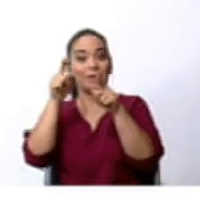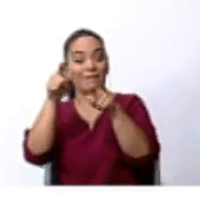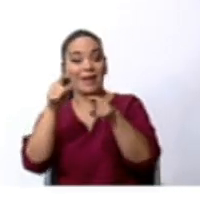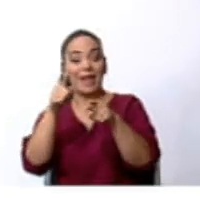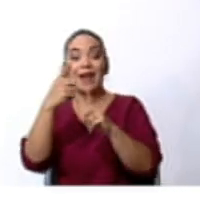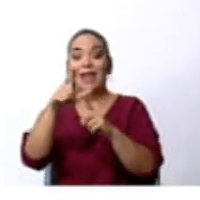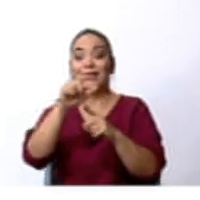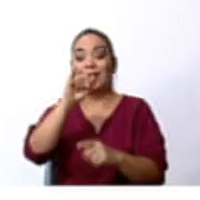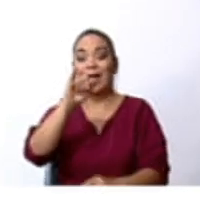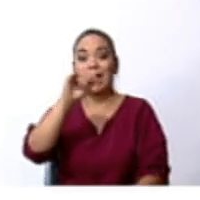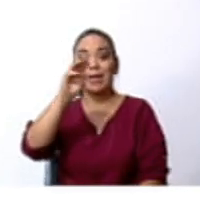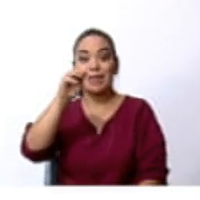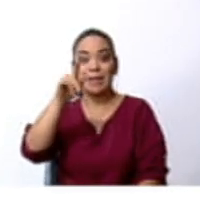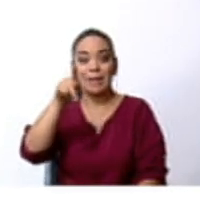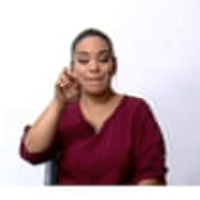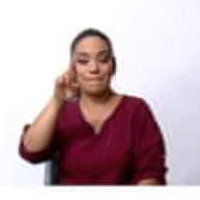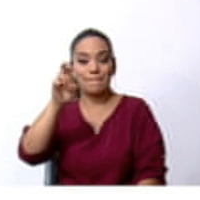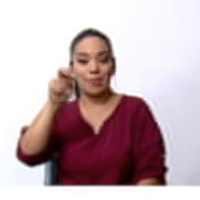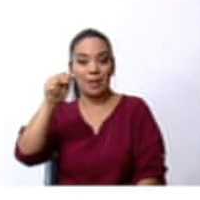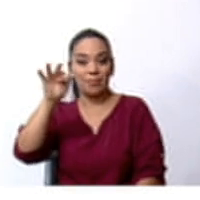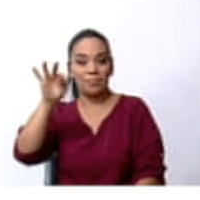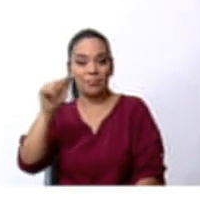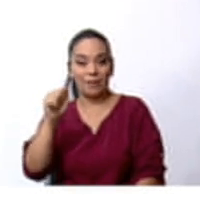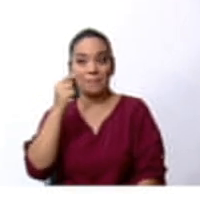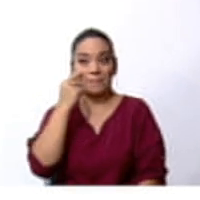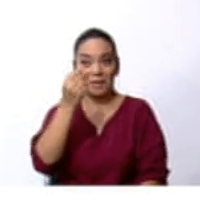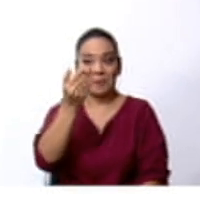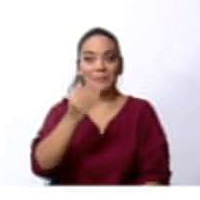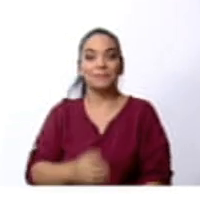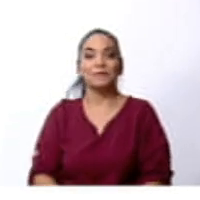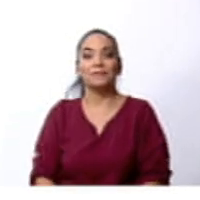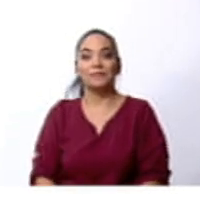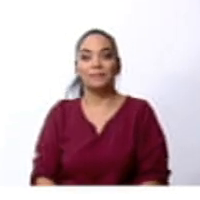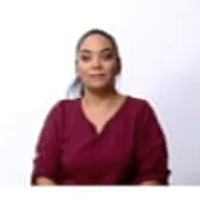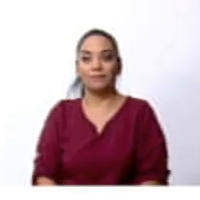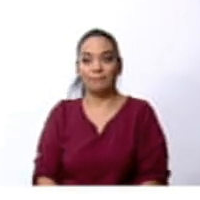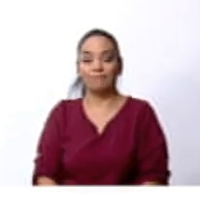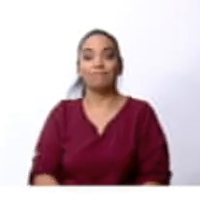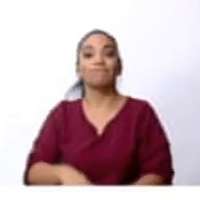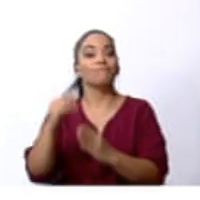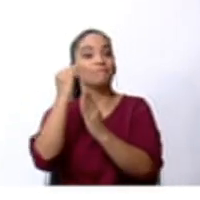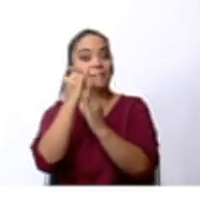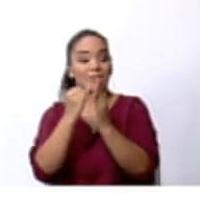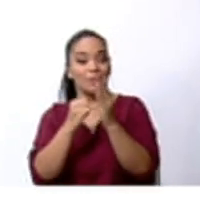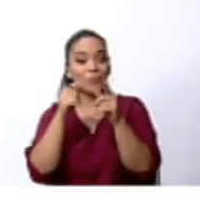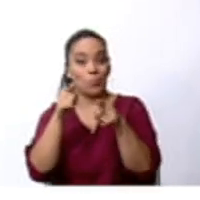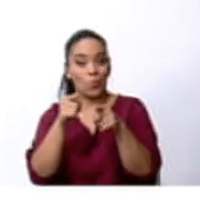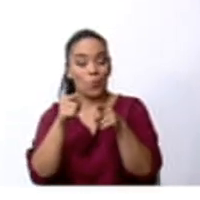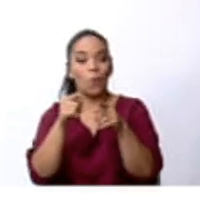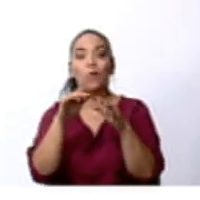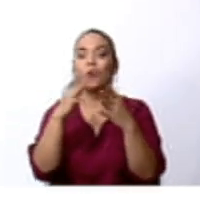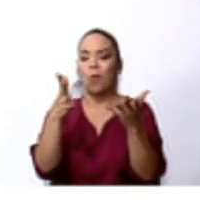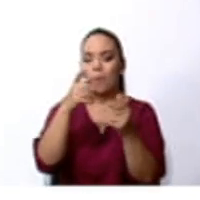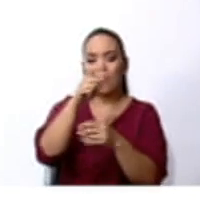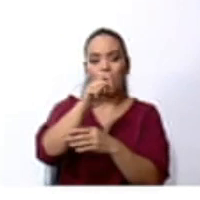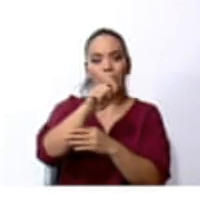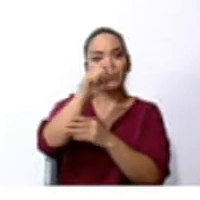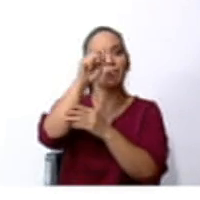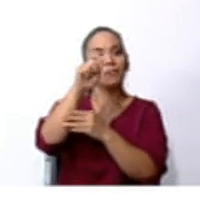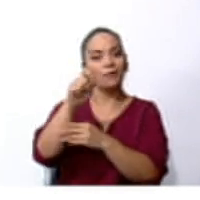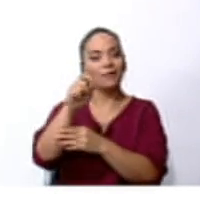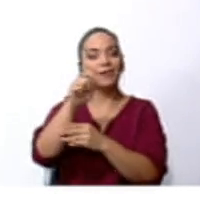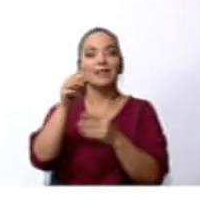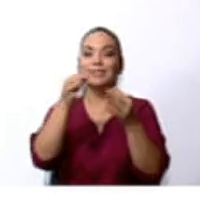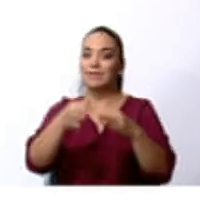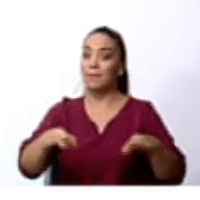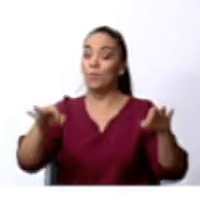imprenta. El trazo o dibujo de las letras es importante